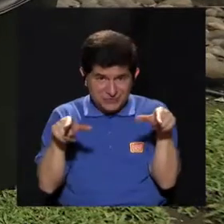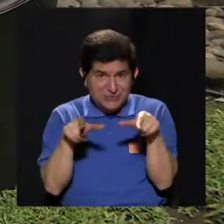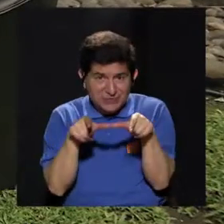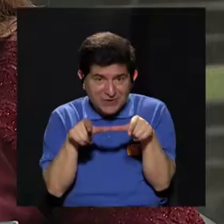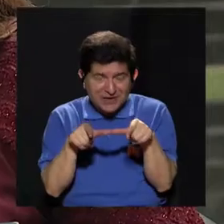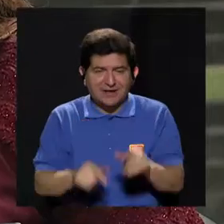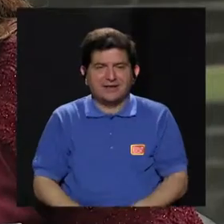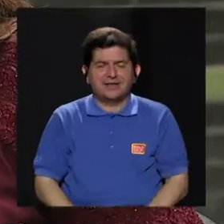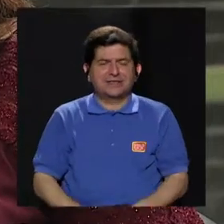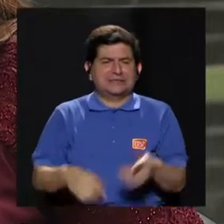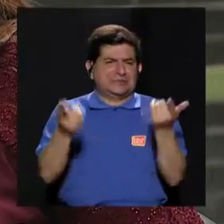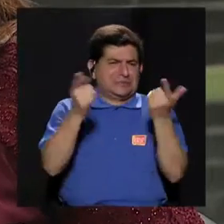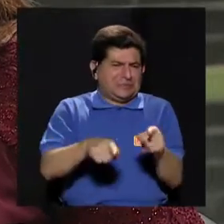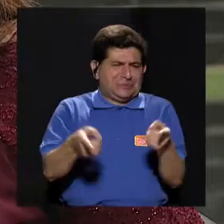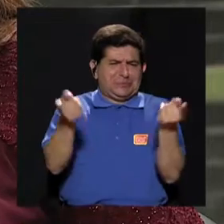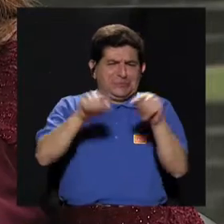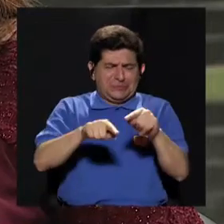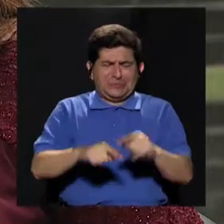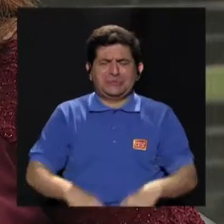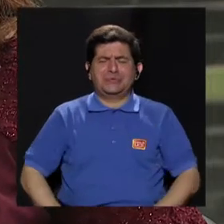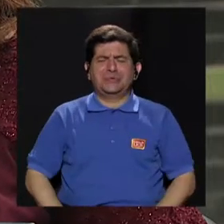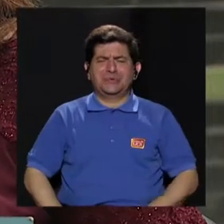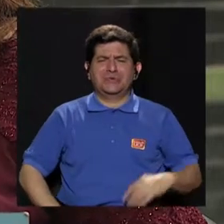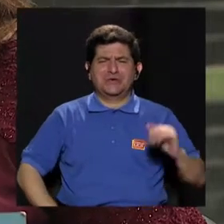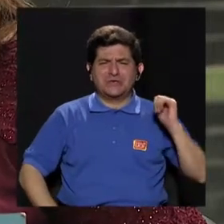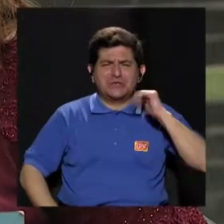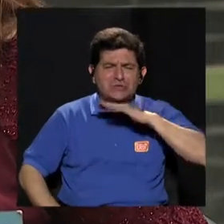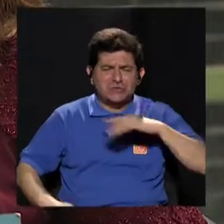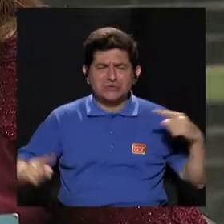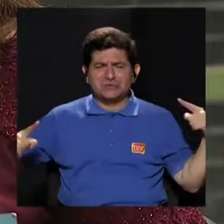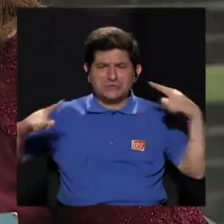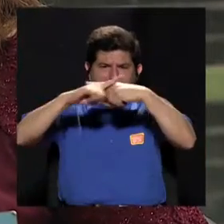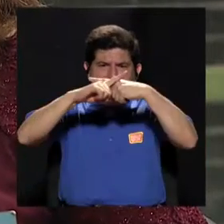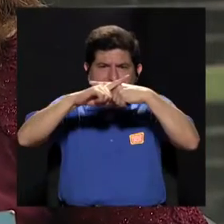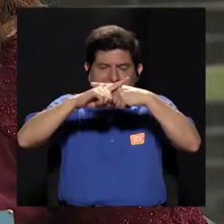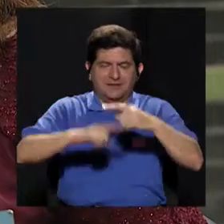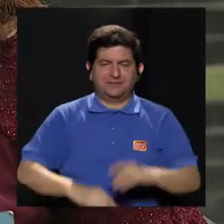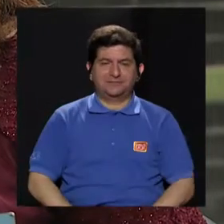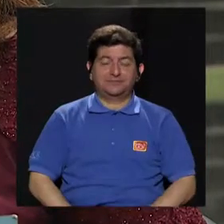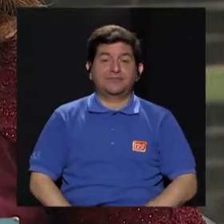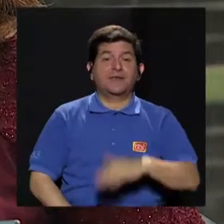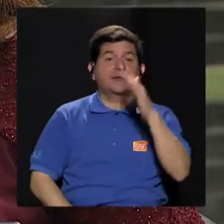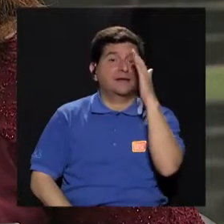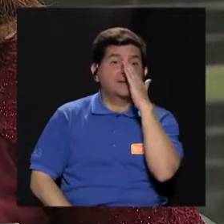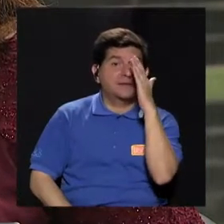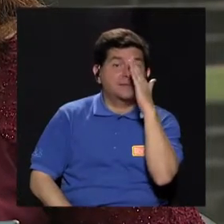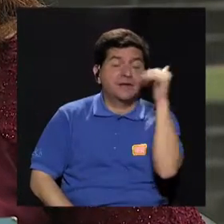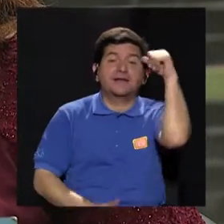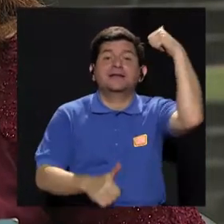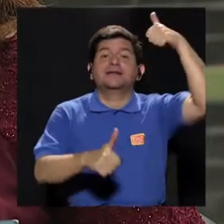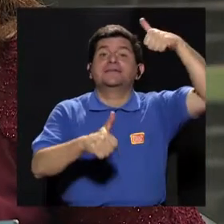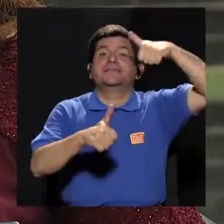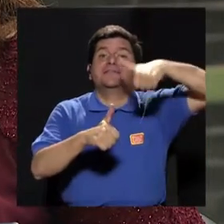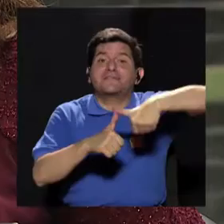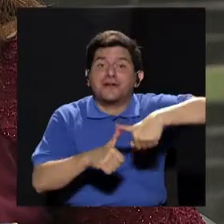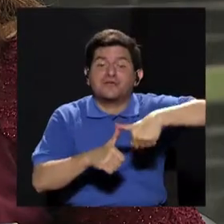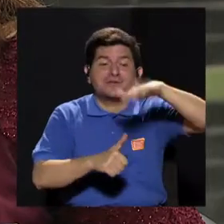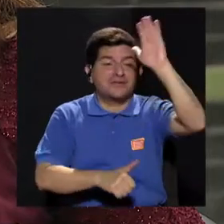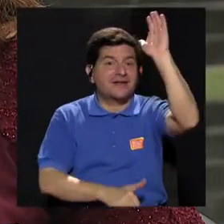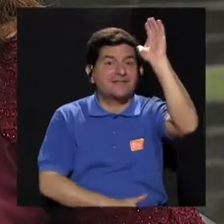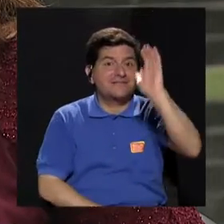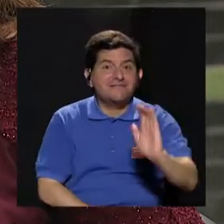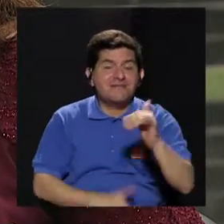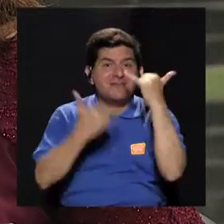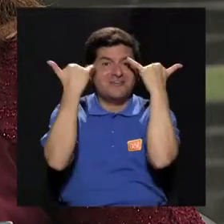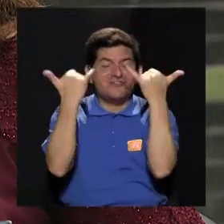tienen... hay más contaminación cruzada una vez que un niño está. Y a las mamás recordarles que